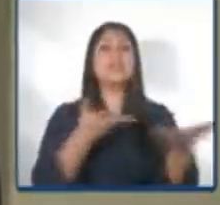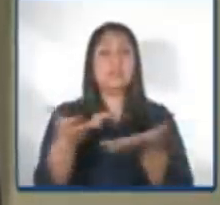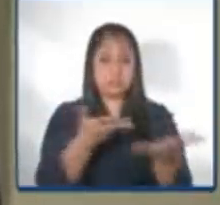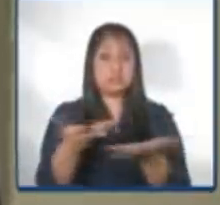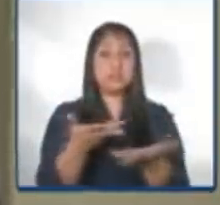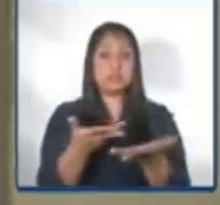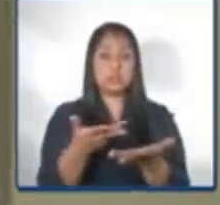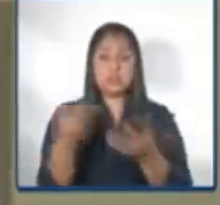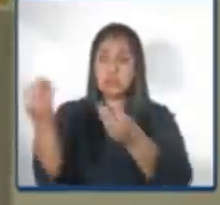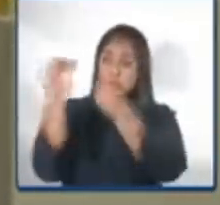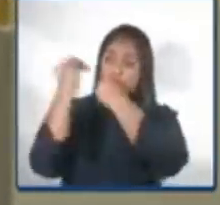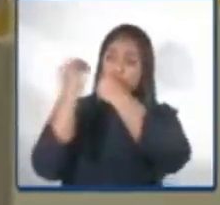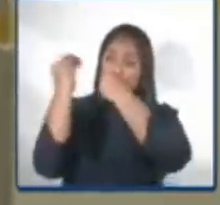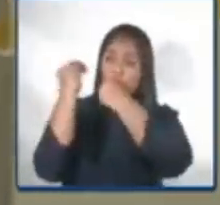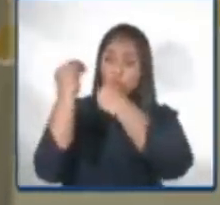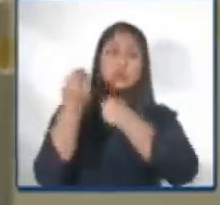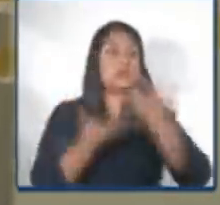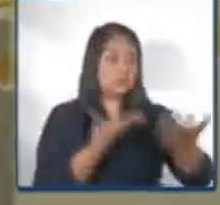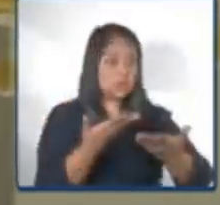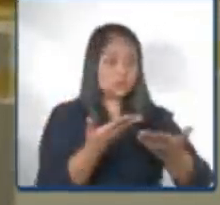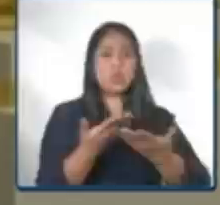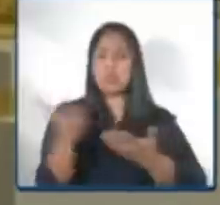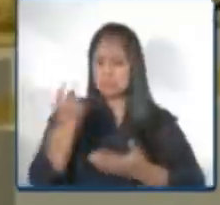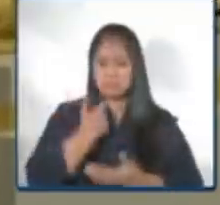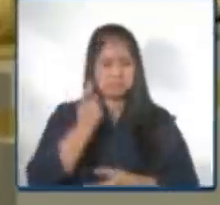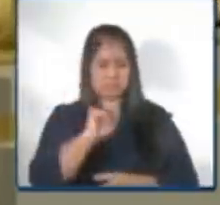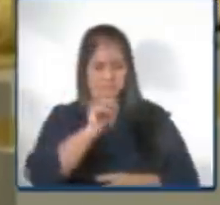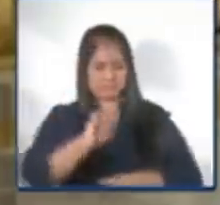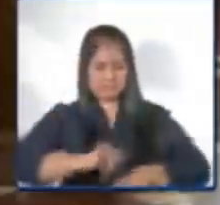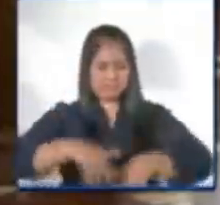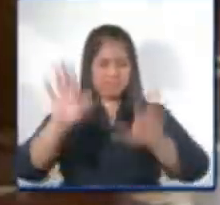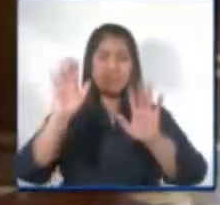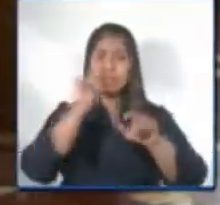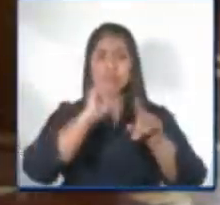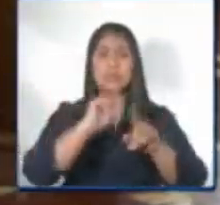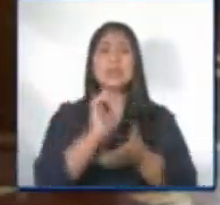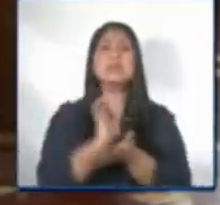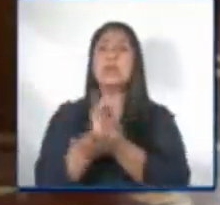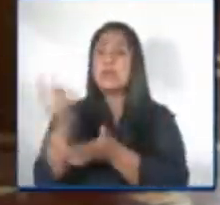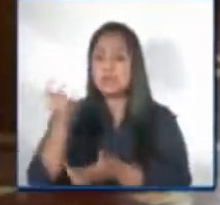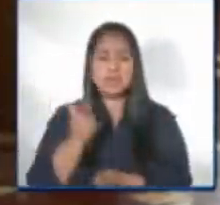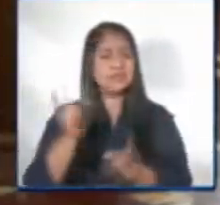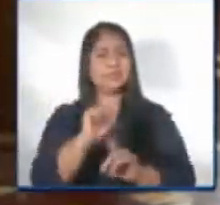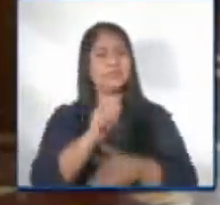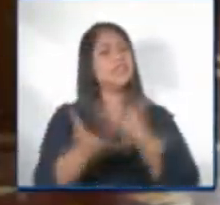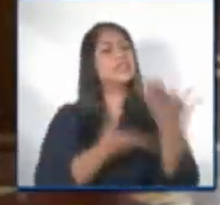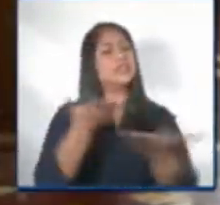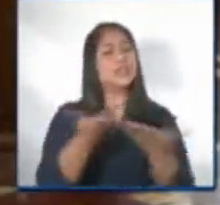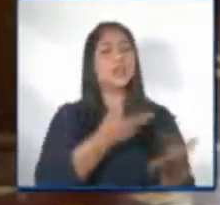Nos enseñaron así y así seguirá siempre, sin esperar nada a cambio, sirviendo a nuestro pueblo de